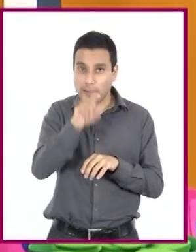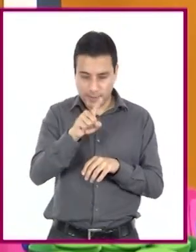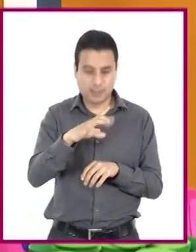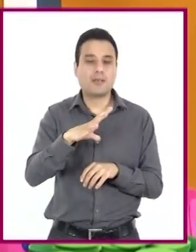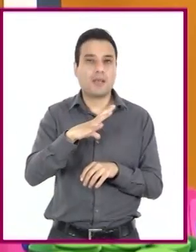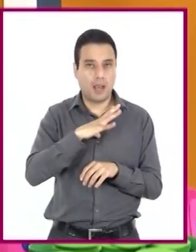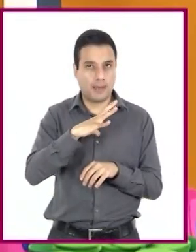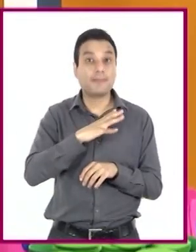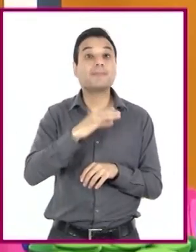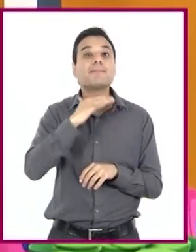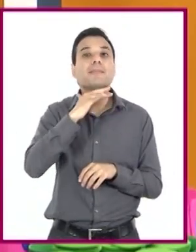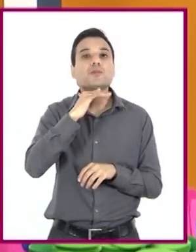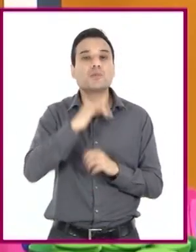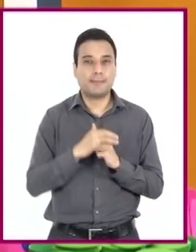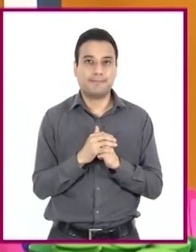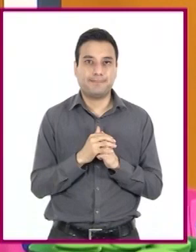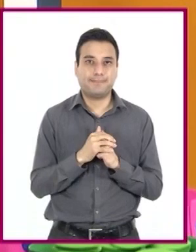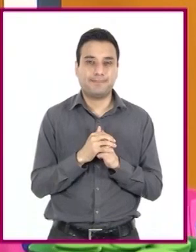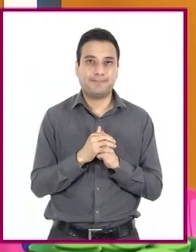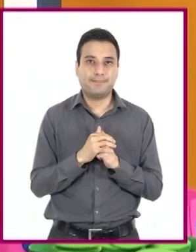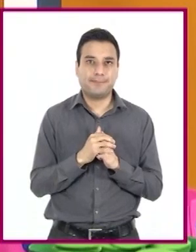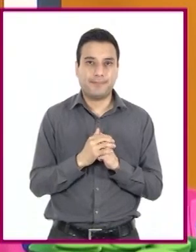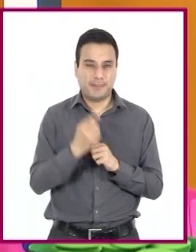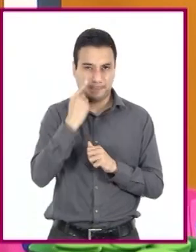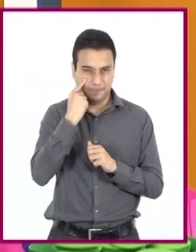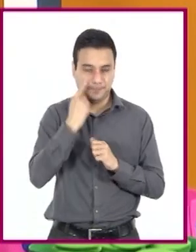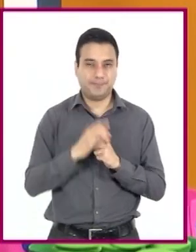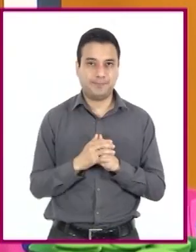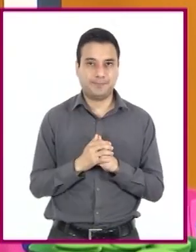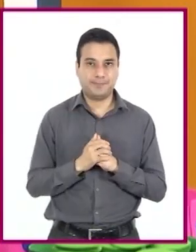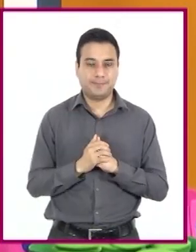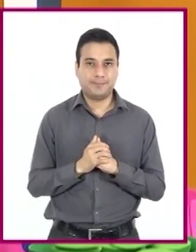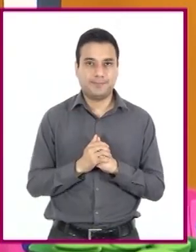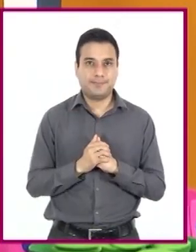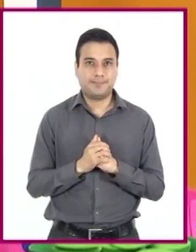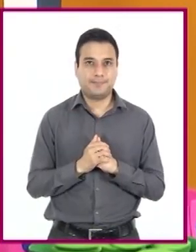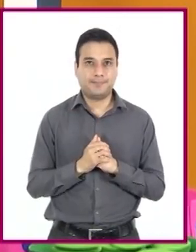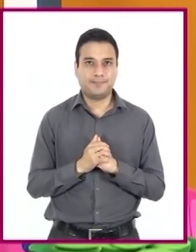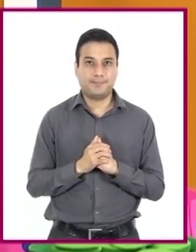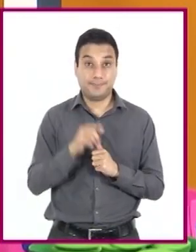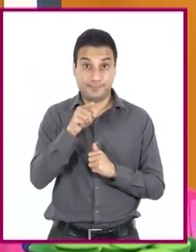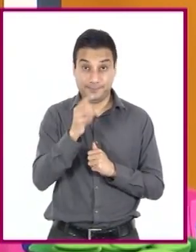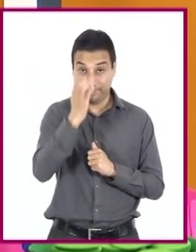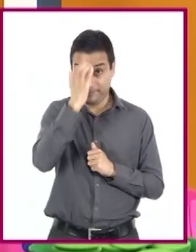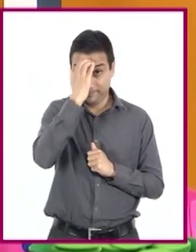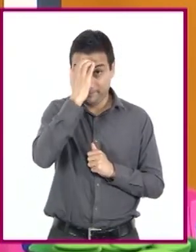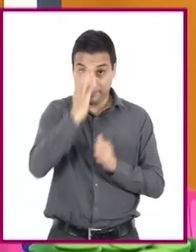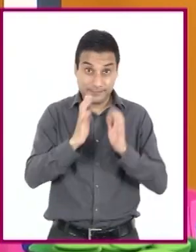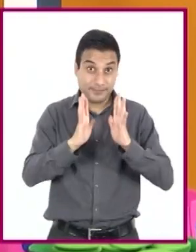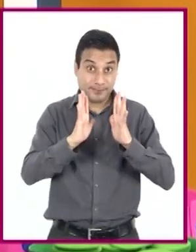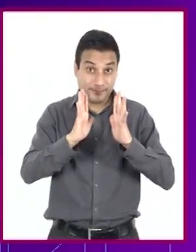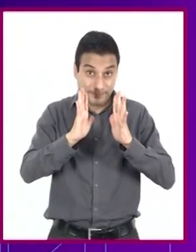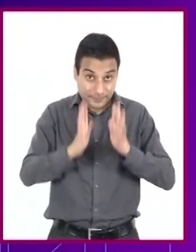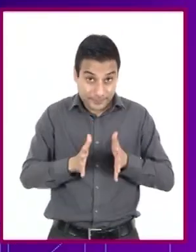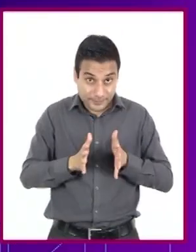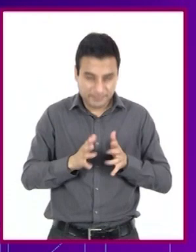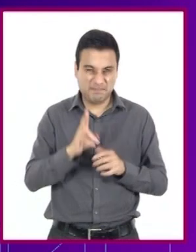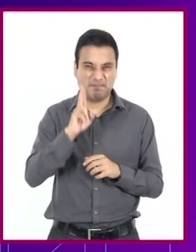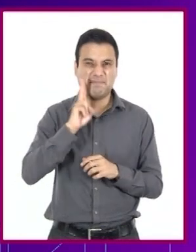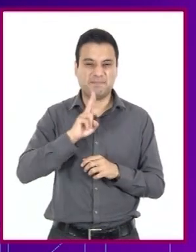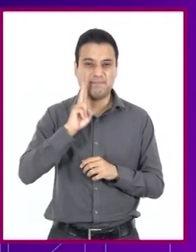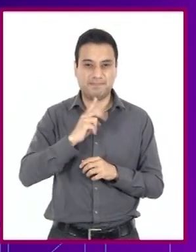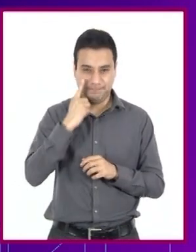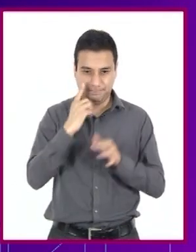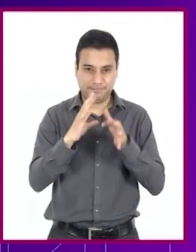transformación. Ya que la ubicamos, leamos la información e identifiquen a cuál corresponde. Aquí